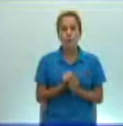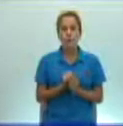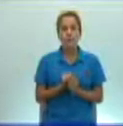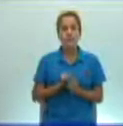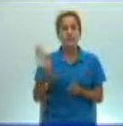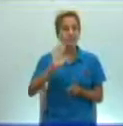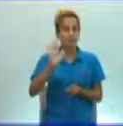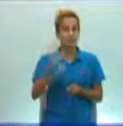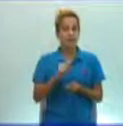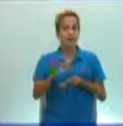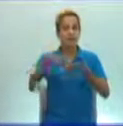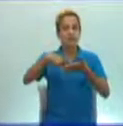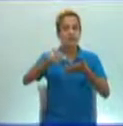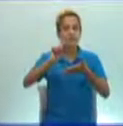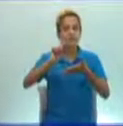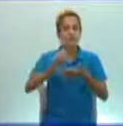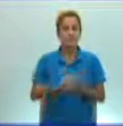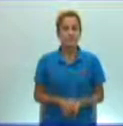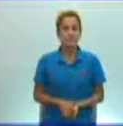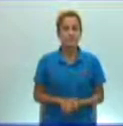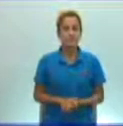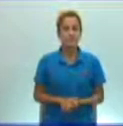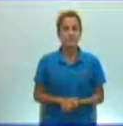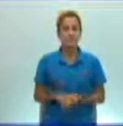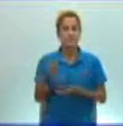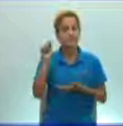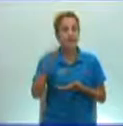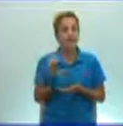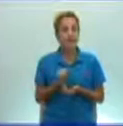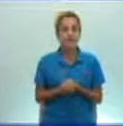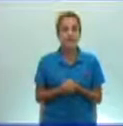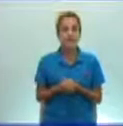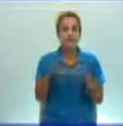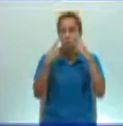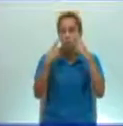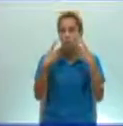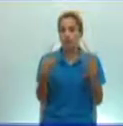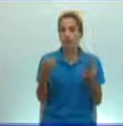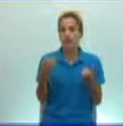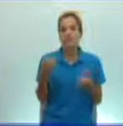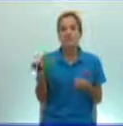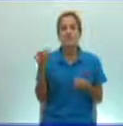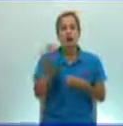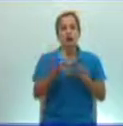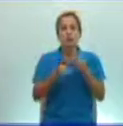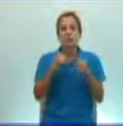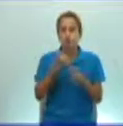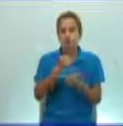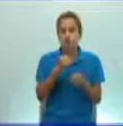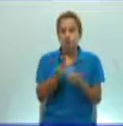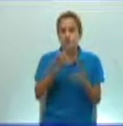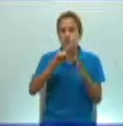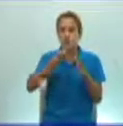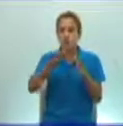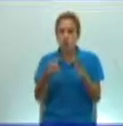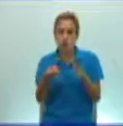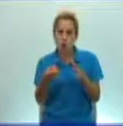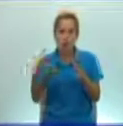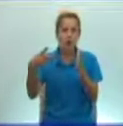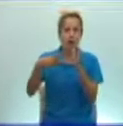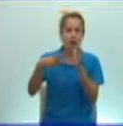la despedida y la firma, así como es de gran importancia el uso de los signos de